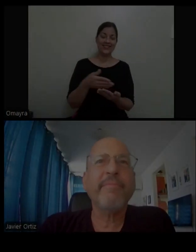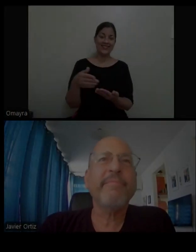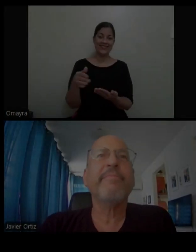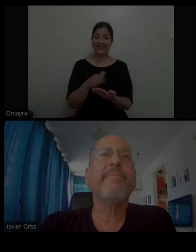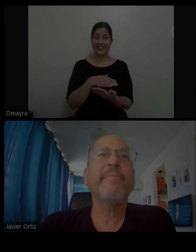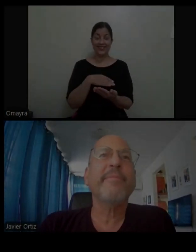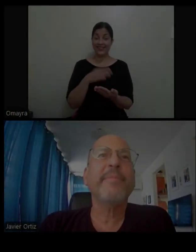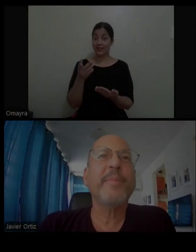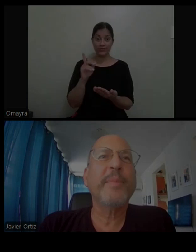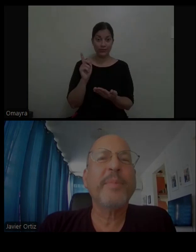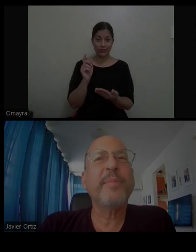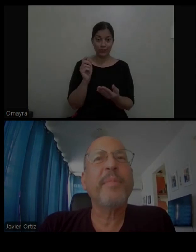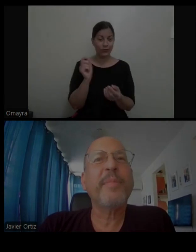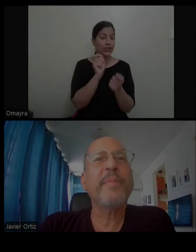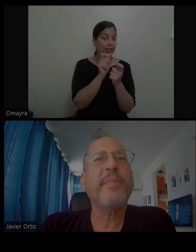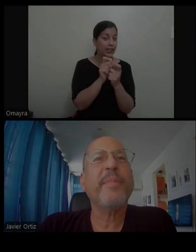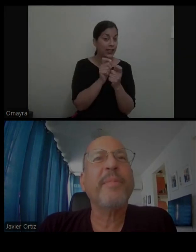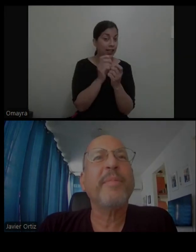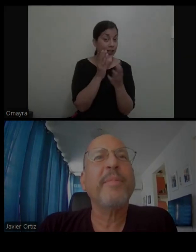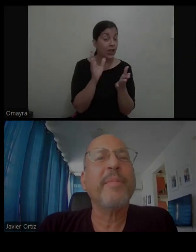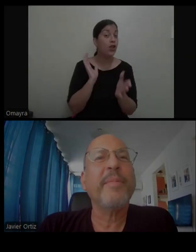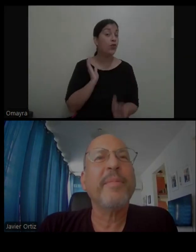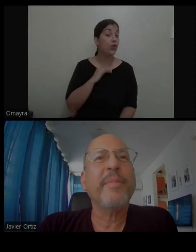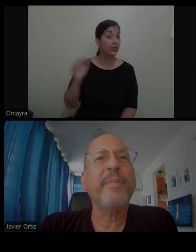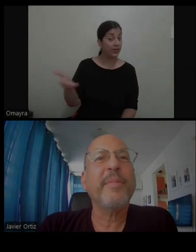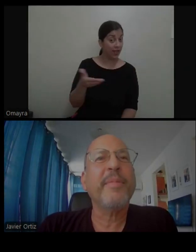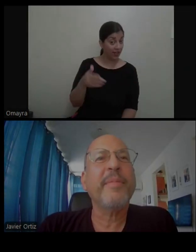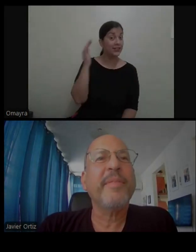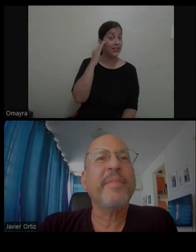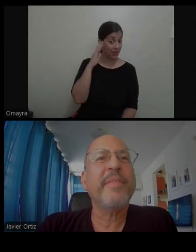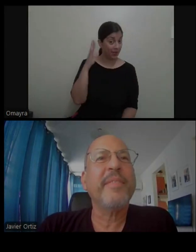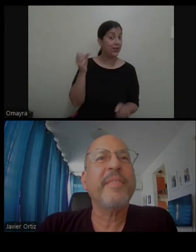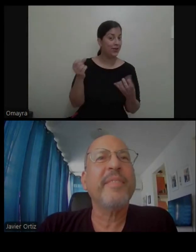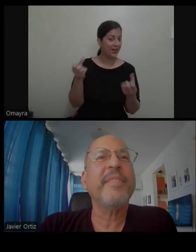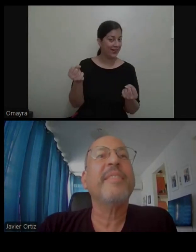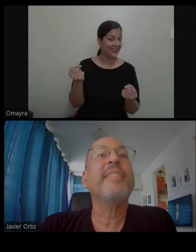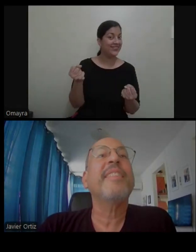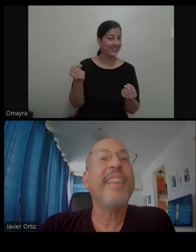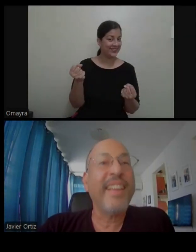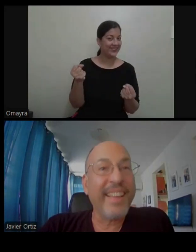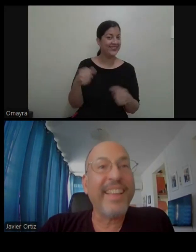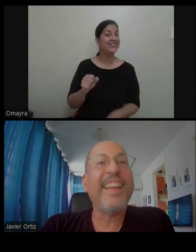aquí hay un detalle, que nuestra invitada sí sabe lenguaje de señas, así que